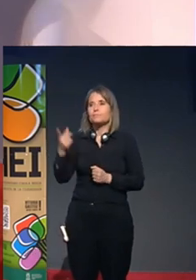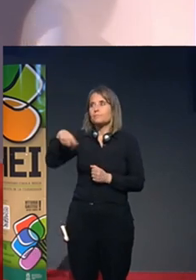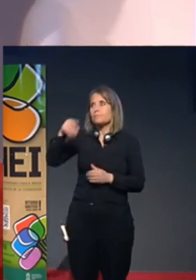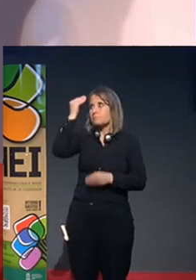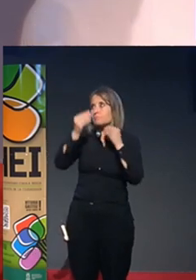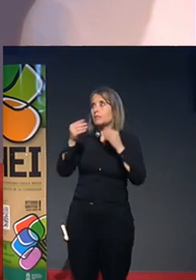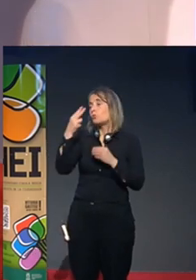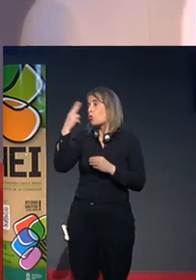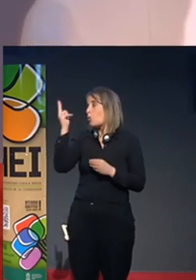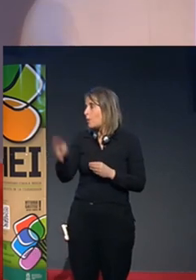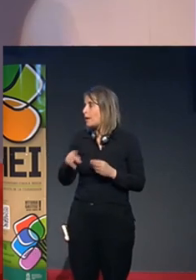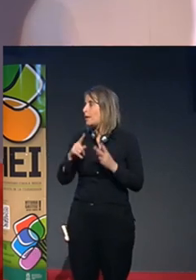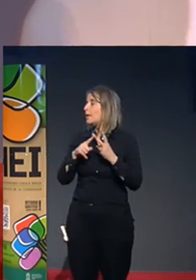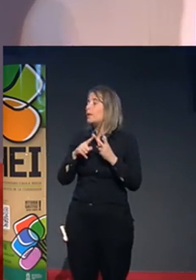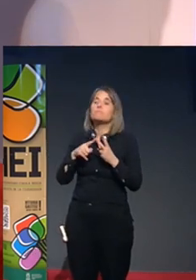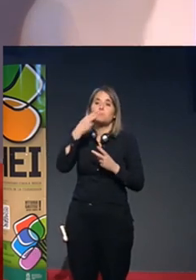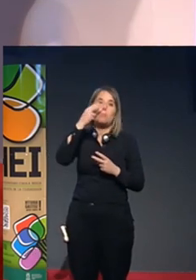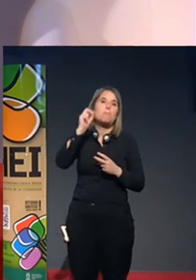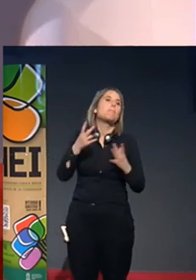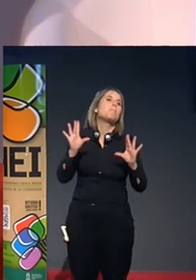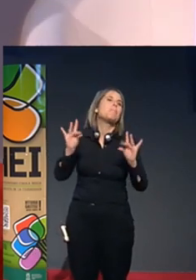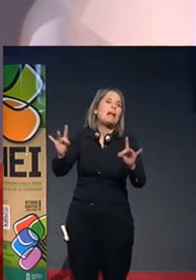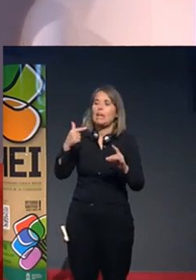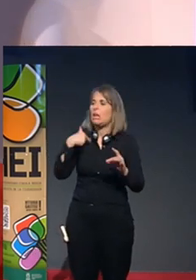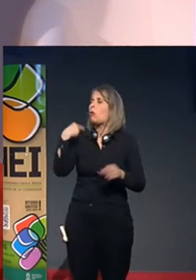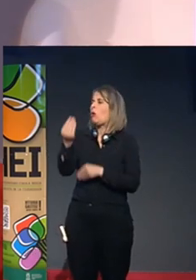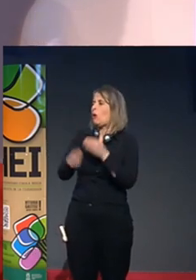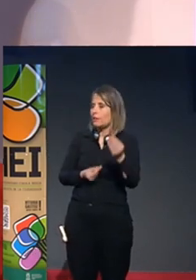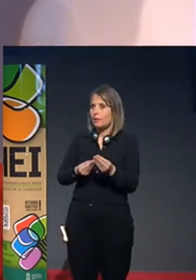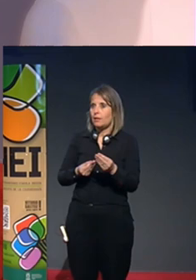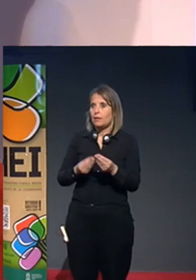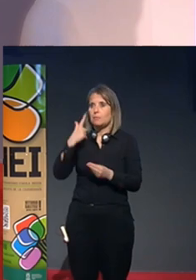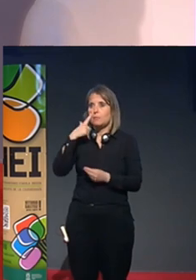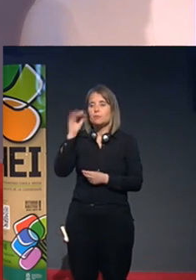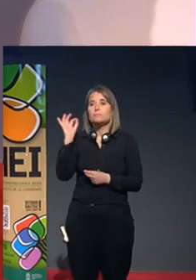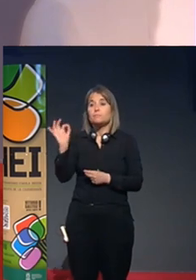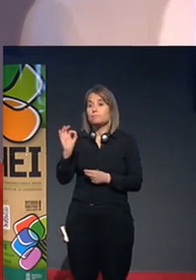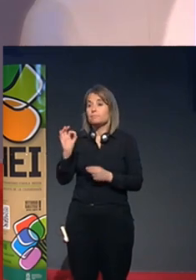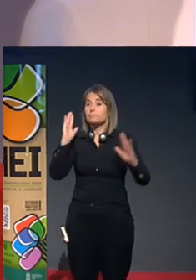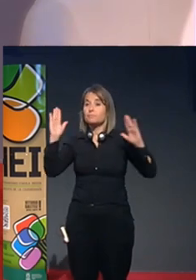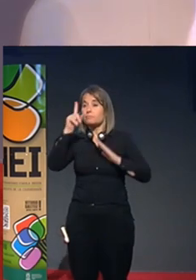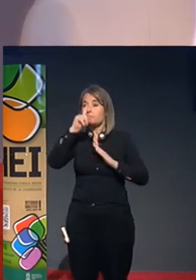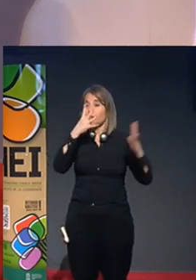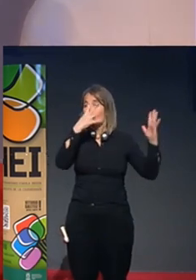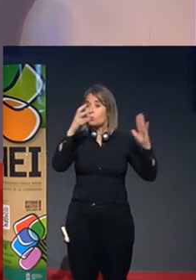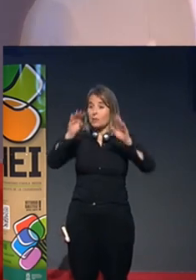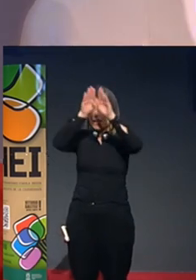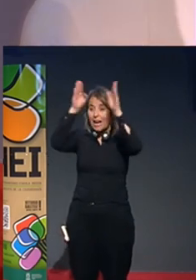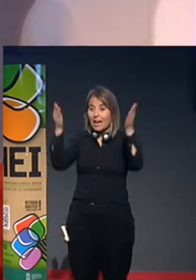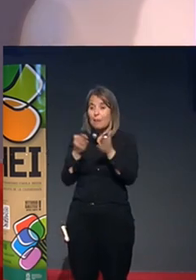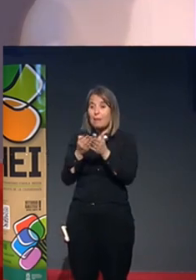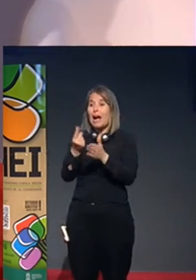eso es inútil y que no sirve para nada y que qué puedo hacer yo pero lo cierto Es que en los años 90 la capa de ozono